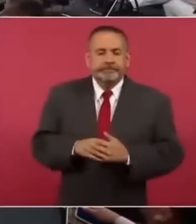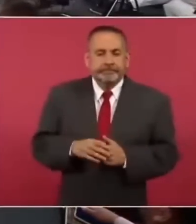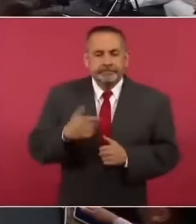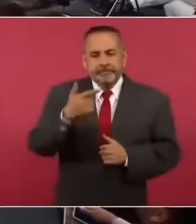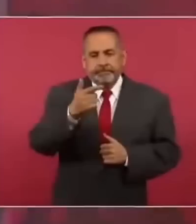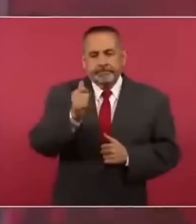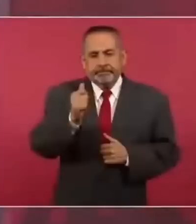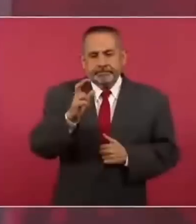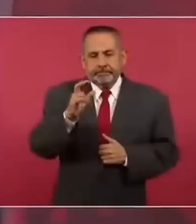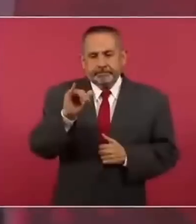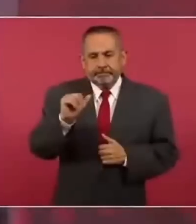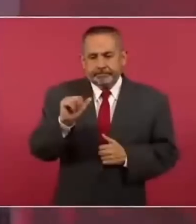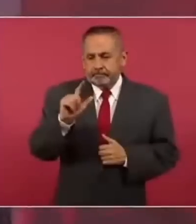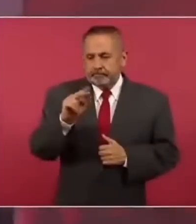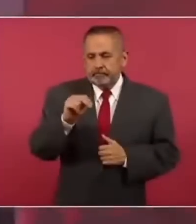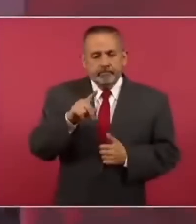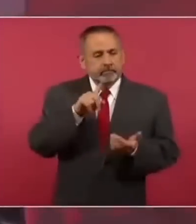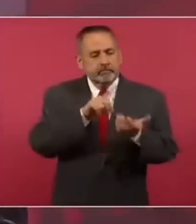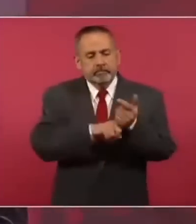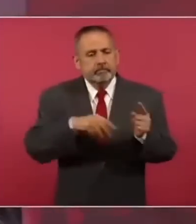García Luna era inocente